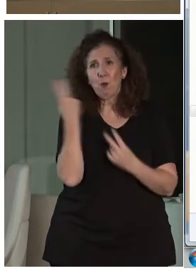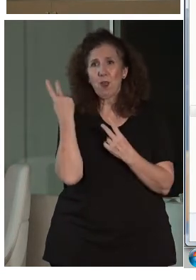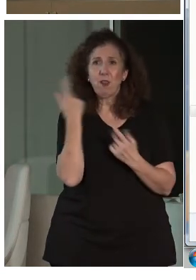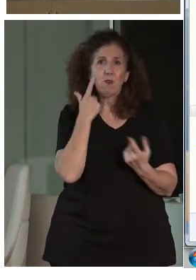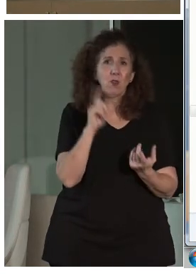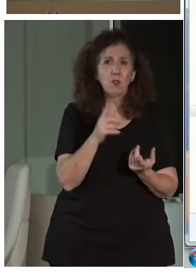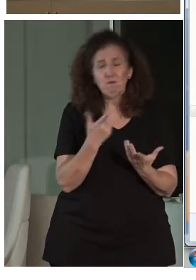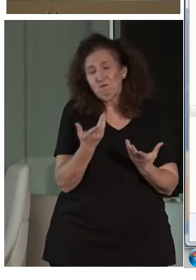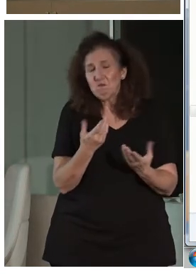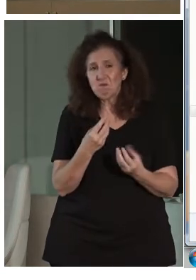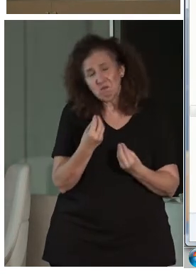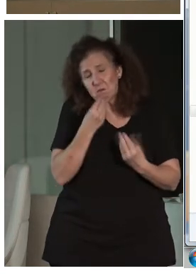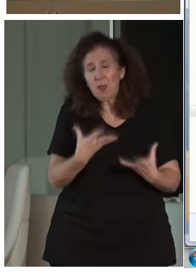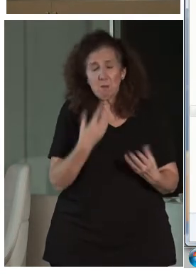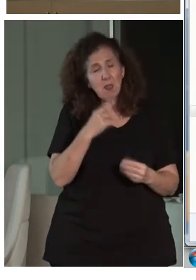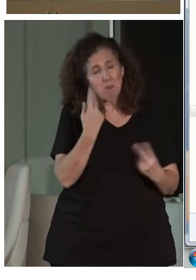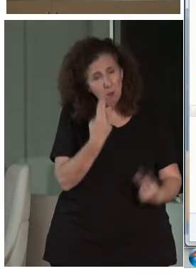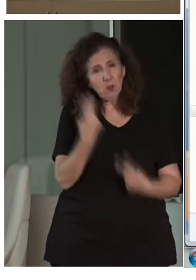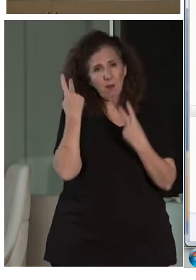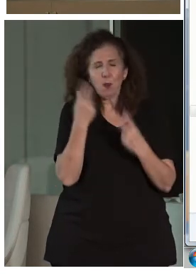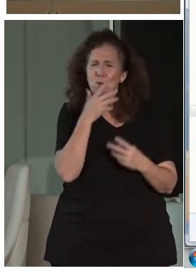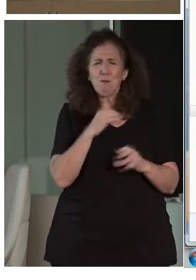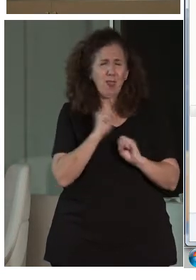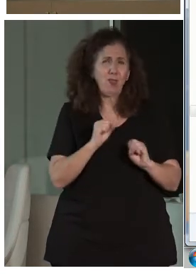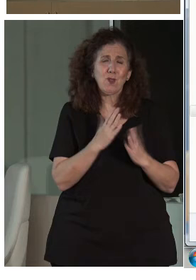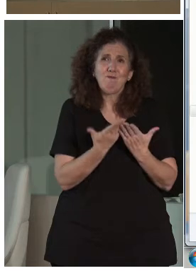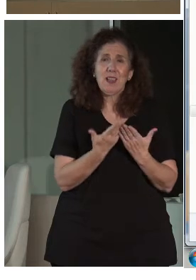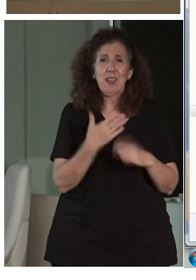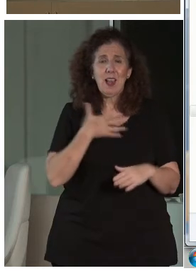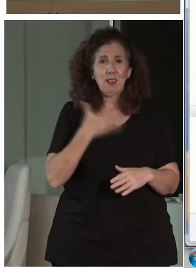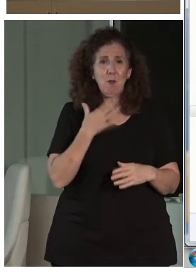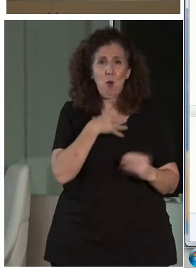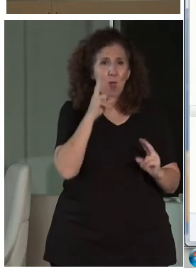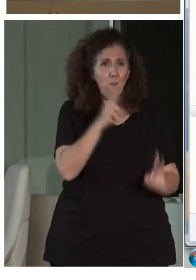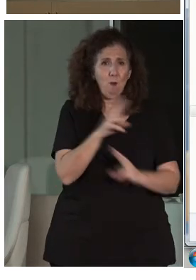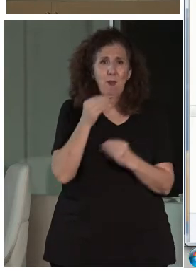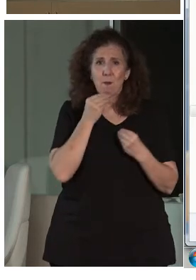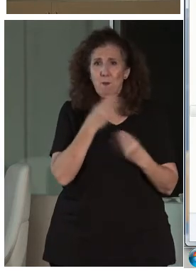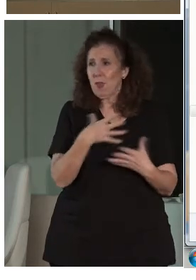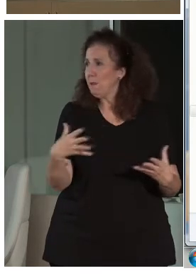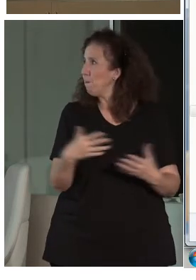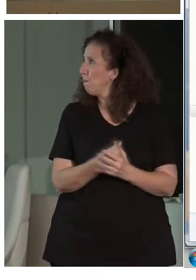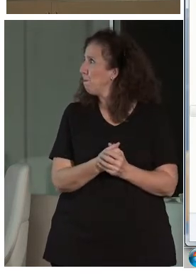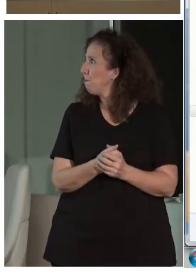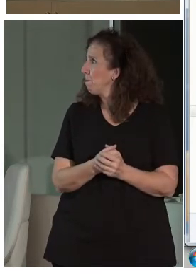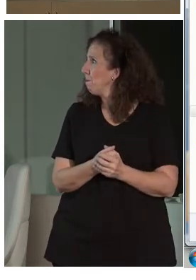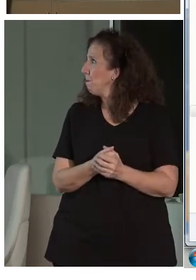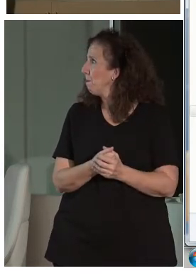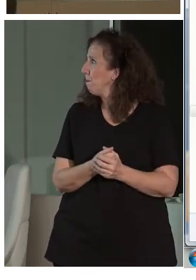no lo pongo? Sí, es espectacular, es una pena que no se ve bien, sino de todas maneras os dejo la web, pero este es un